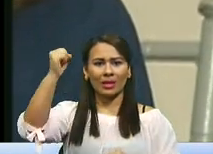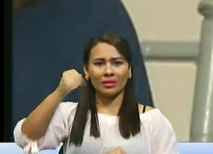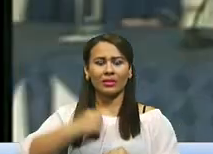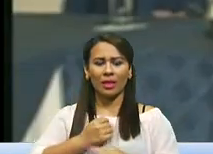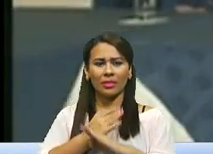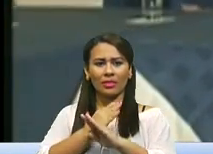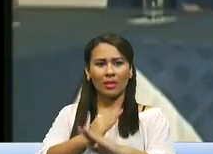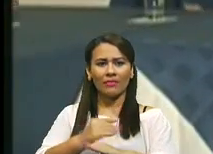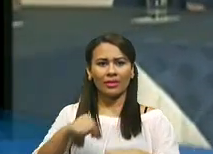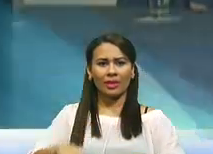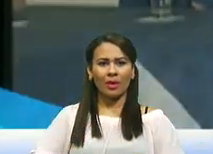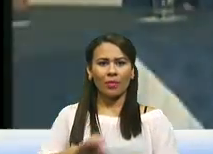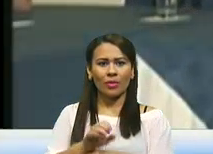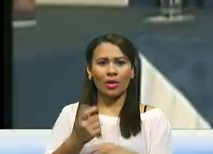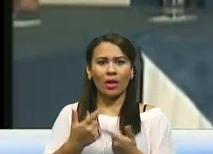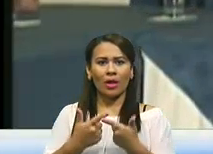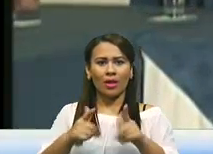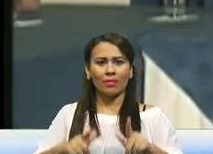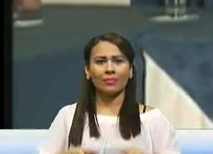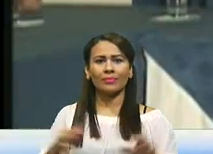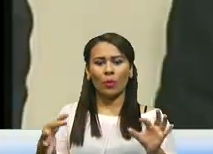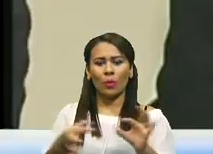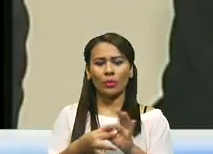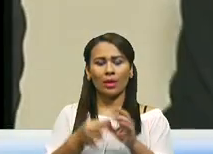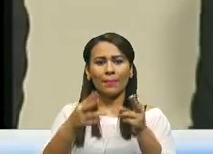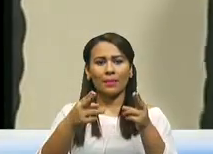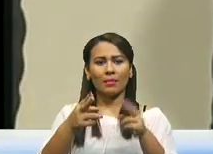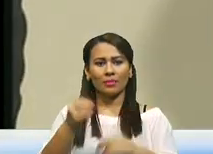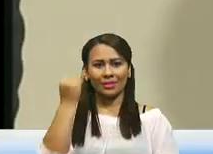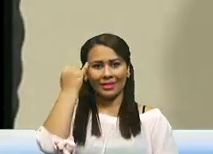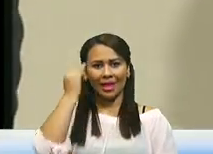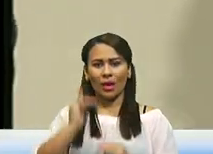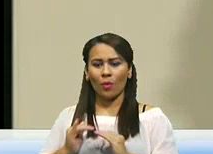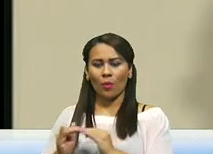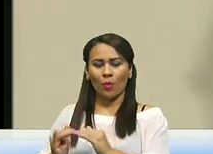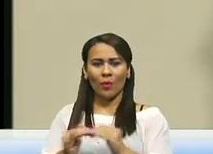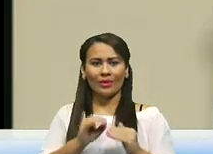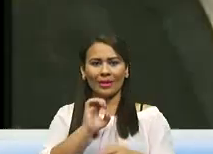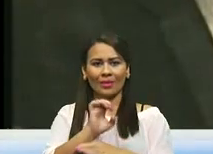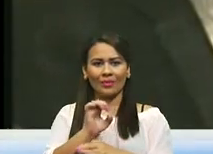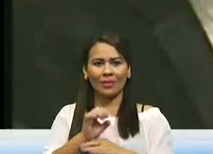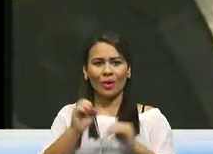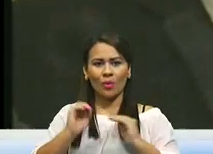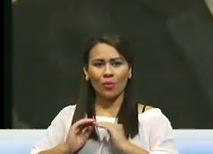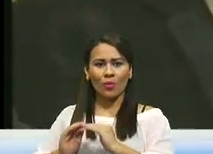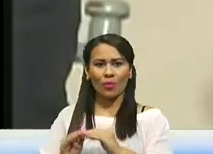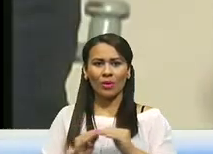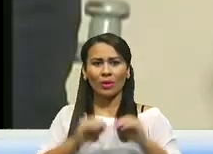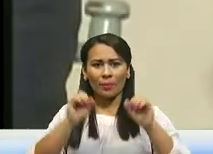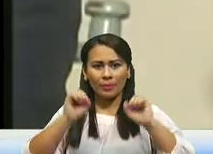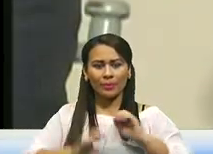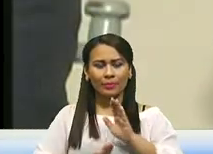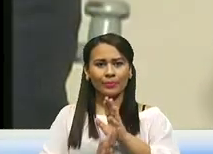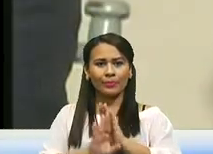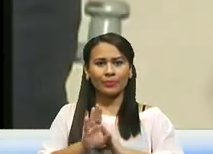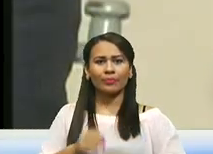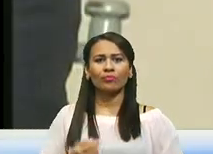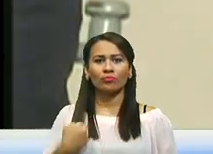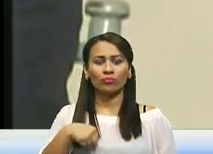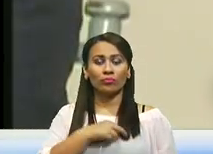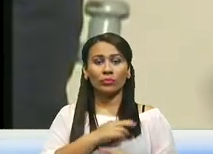el Ecuador. Que los une los mismos principios, un Ecuador democrático que pueda reinstitucionalizarse. Y hemos